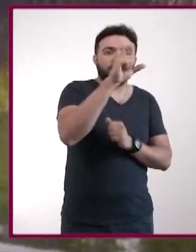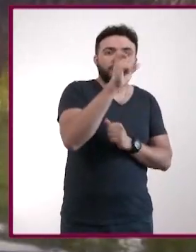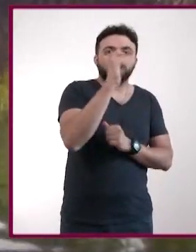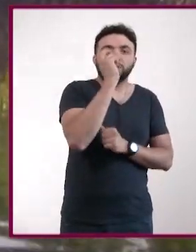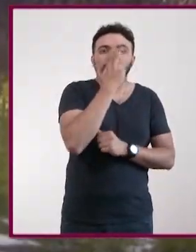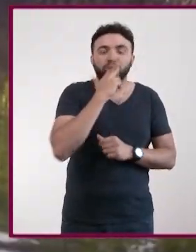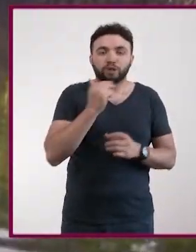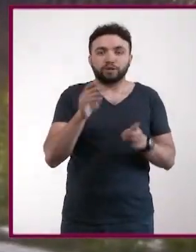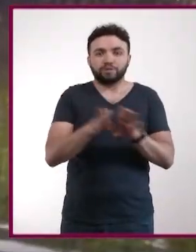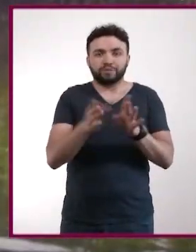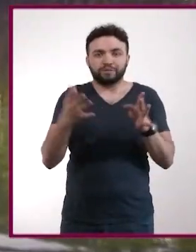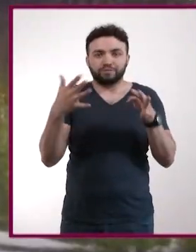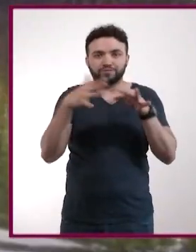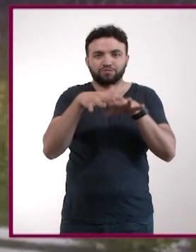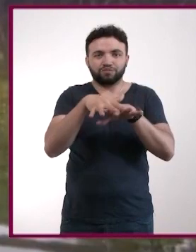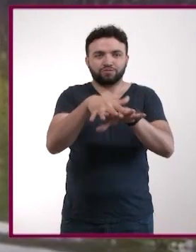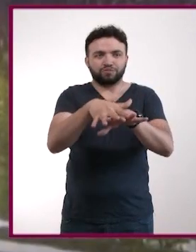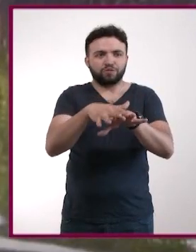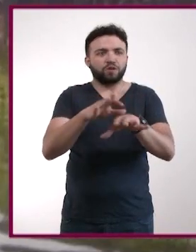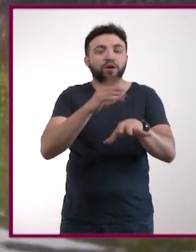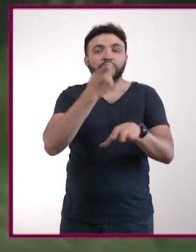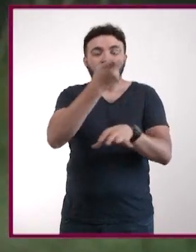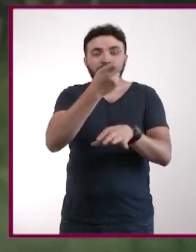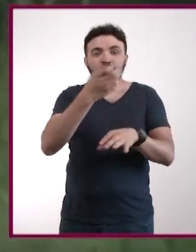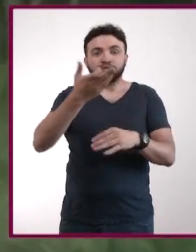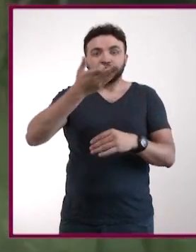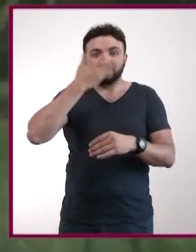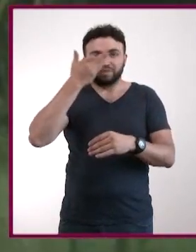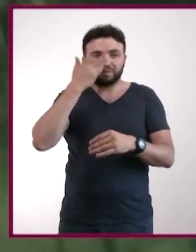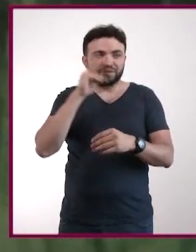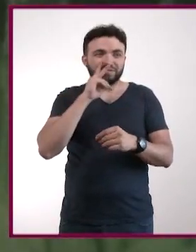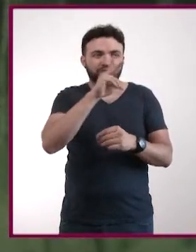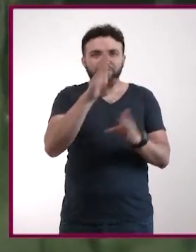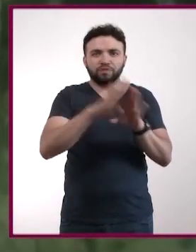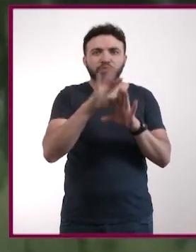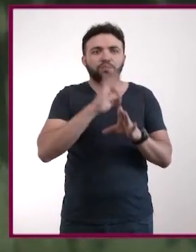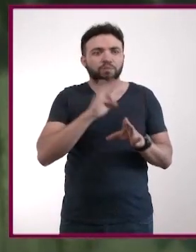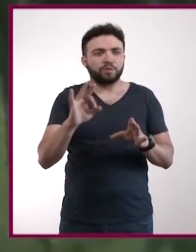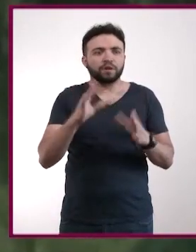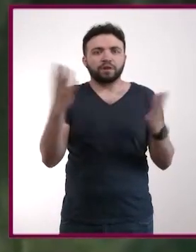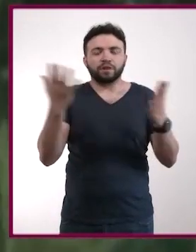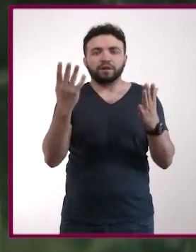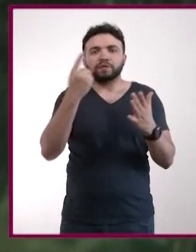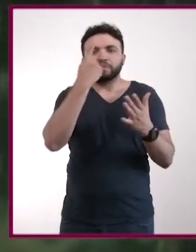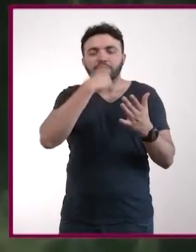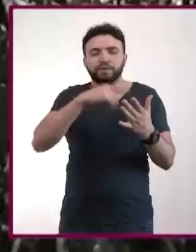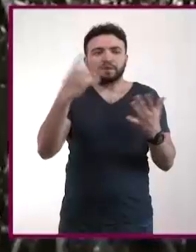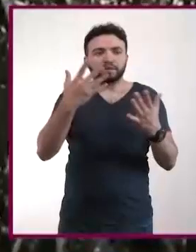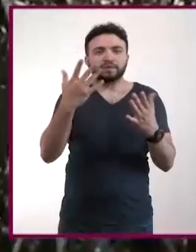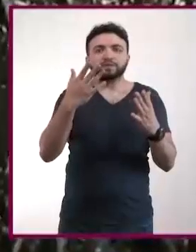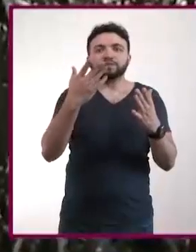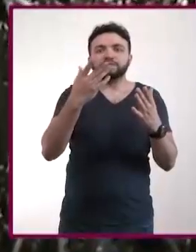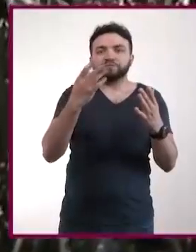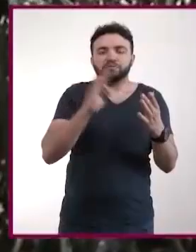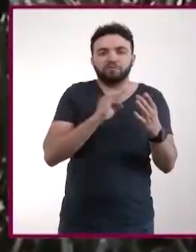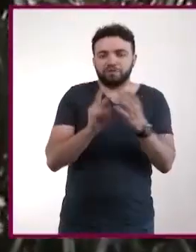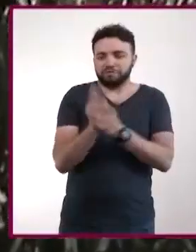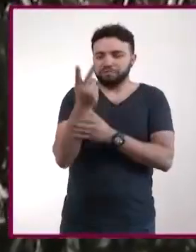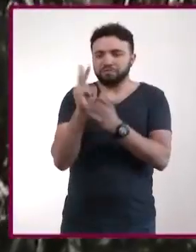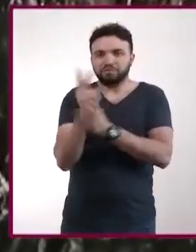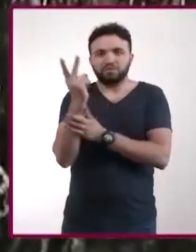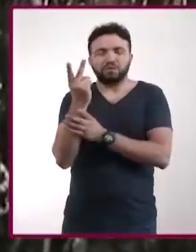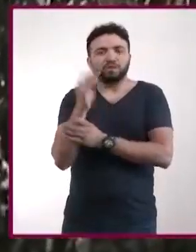ahí tienen la característica de adaptarse a altos niveles de sal y sirven como una barrera natural cuando hay huracanes, como si fueran